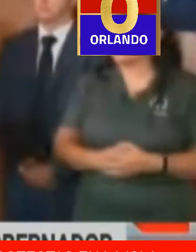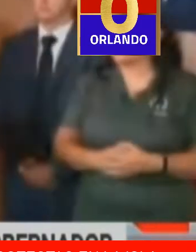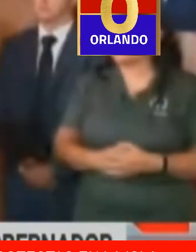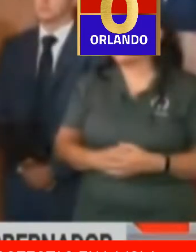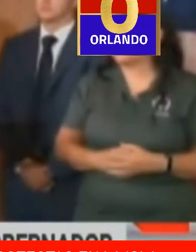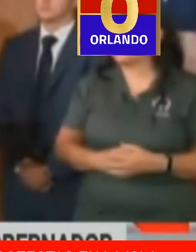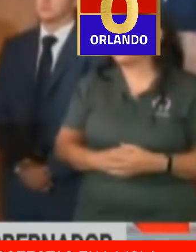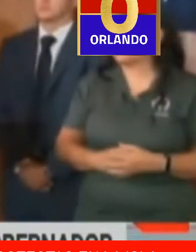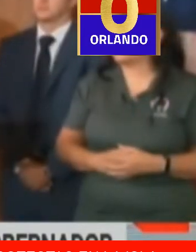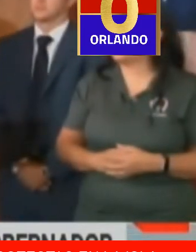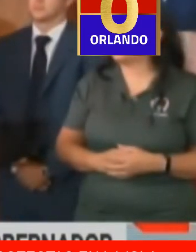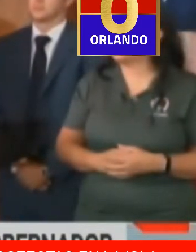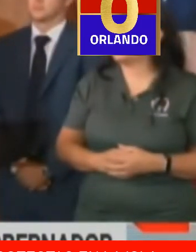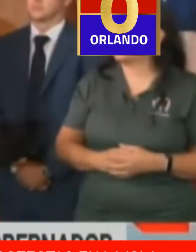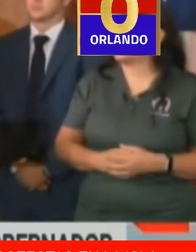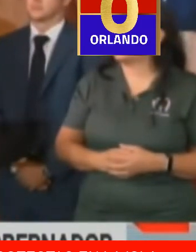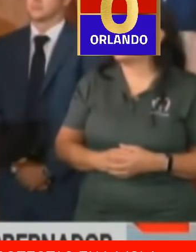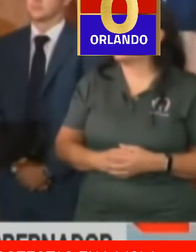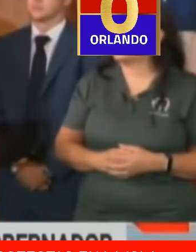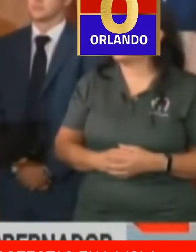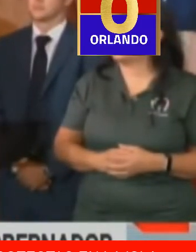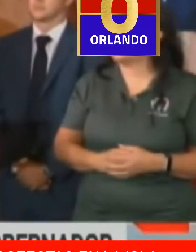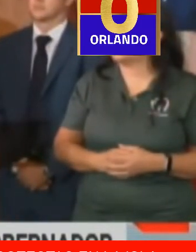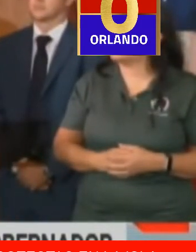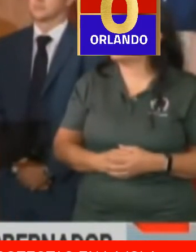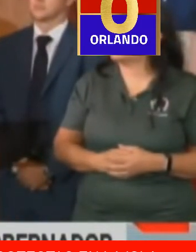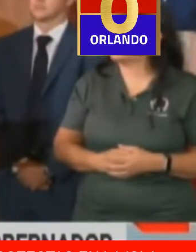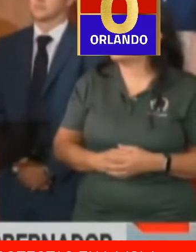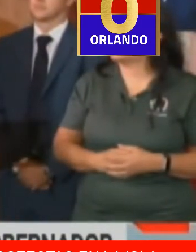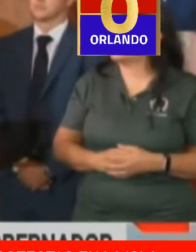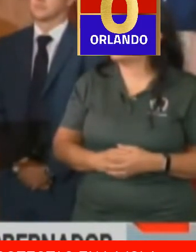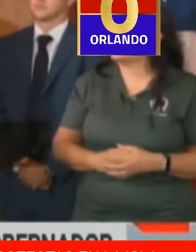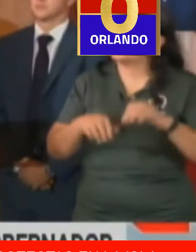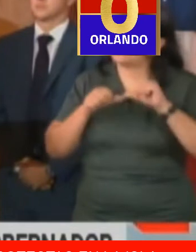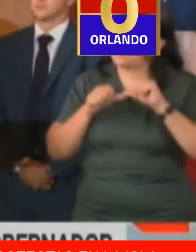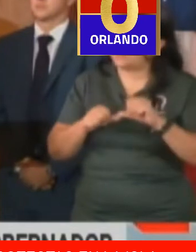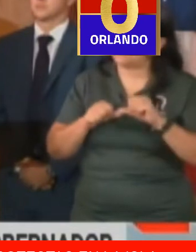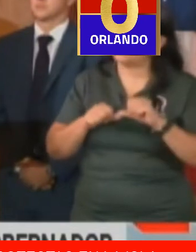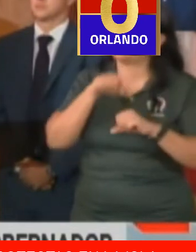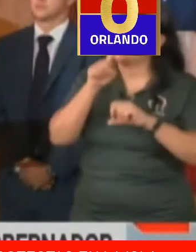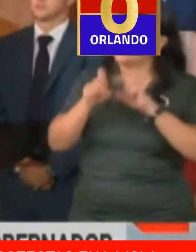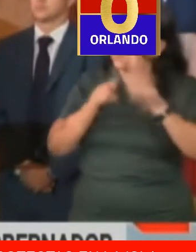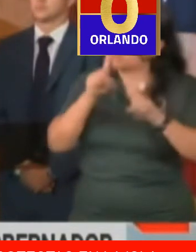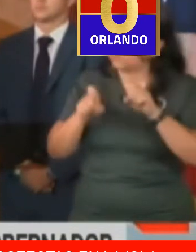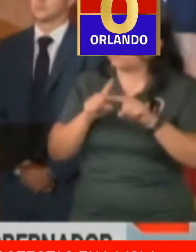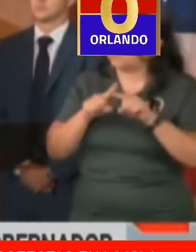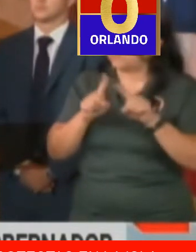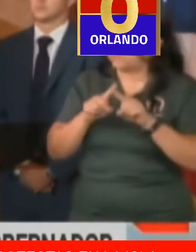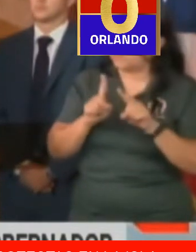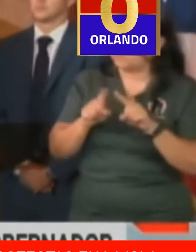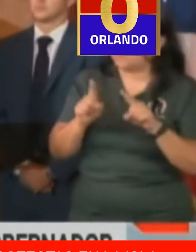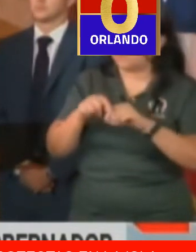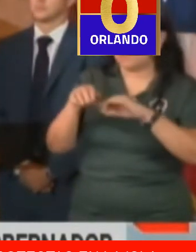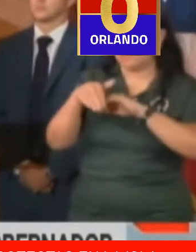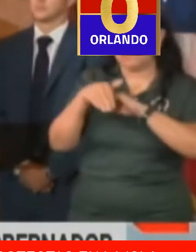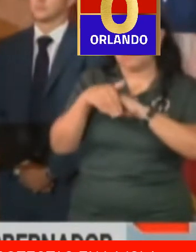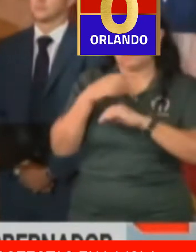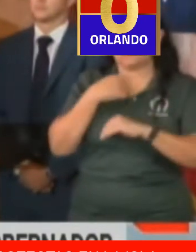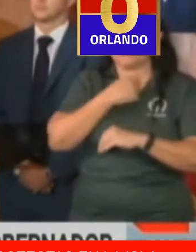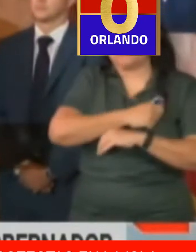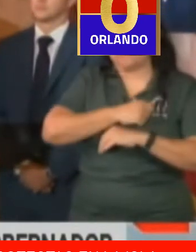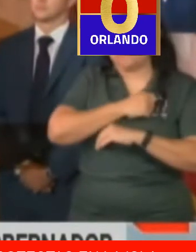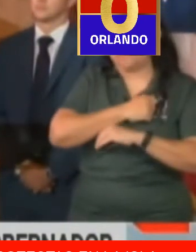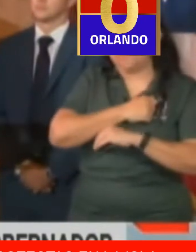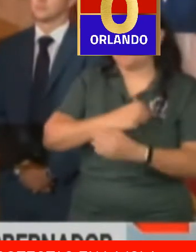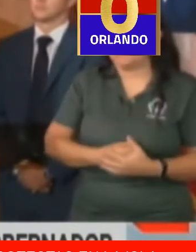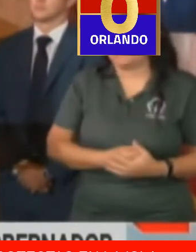O esto es bien organizado, o los gases lacrimógenos se pueden comprar en Home Depot, porque no sé quién tendría así